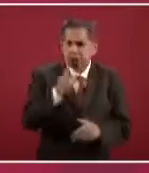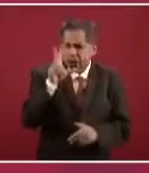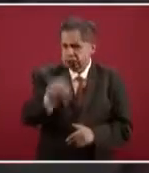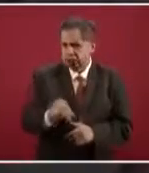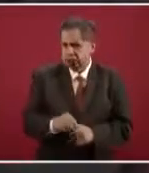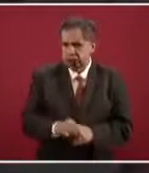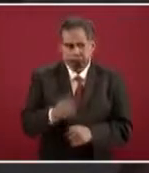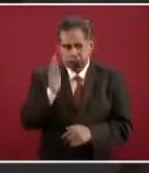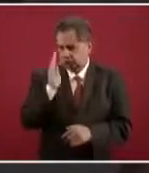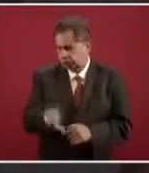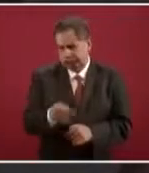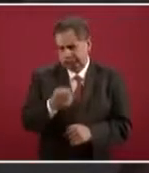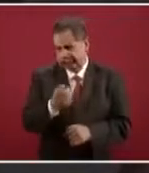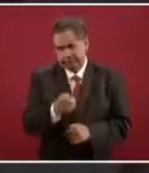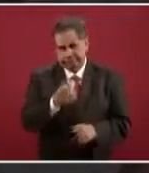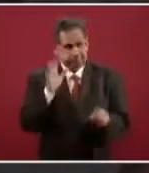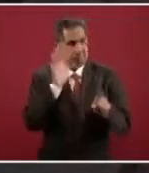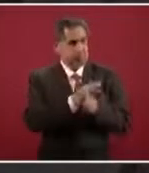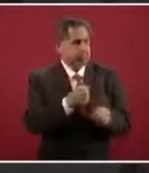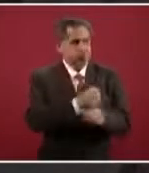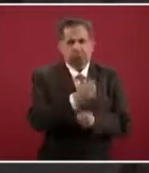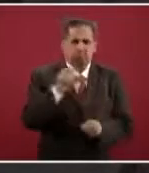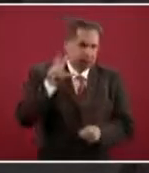No aceptamos eso.